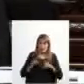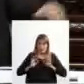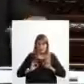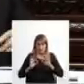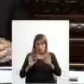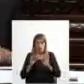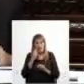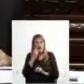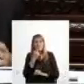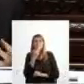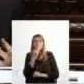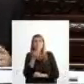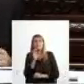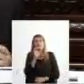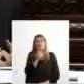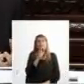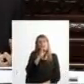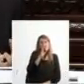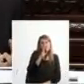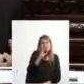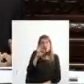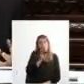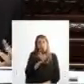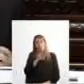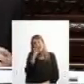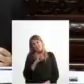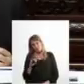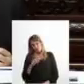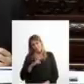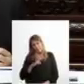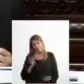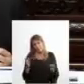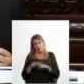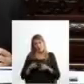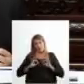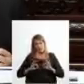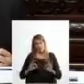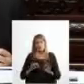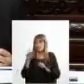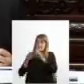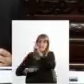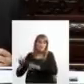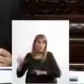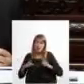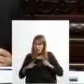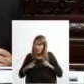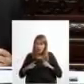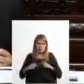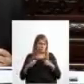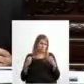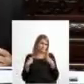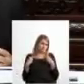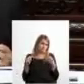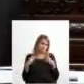para febrero o para marzo. Y la gente reaccionó. Se cansó. Después el